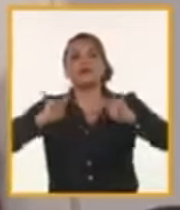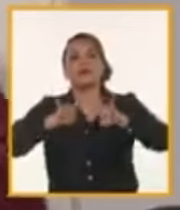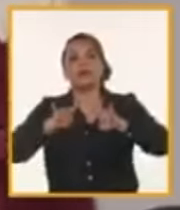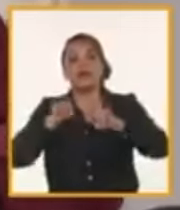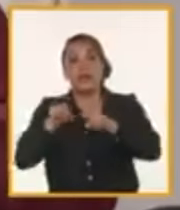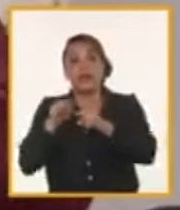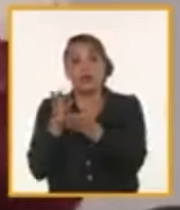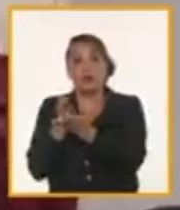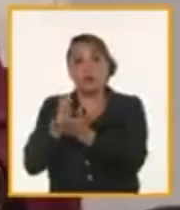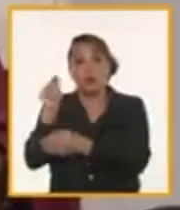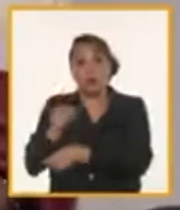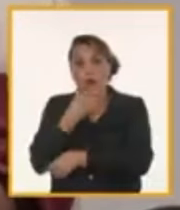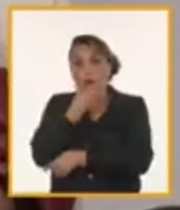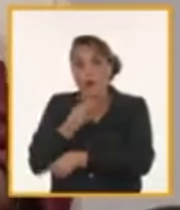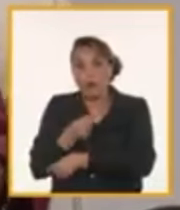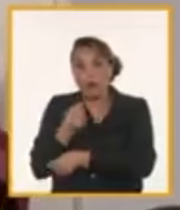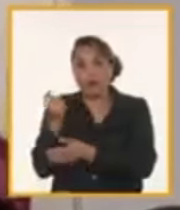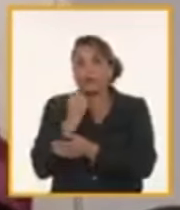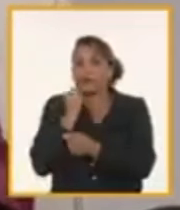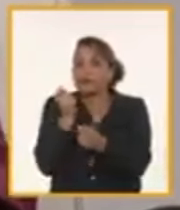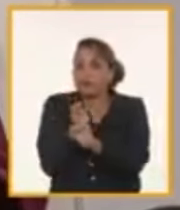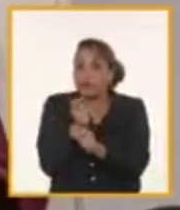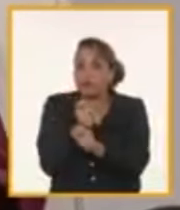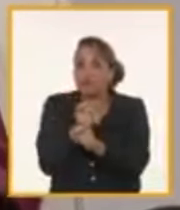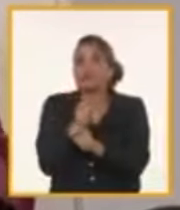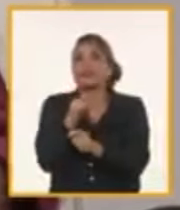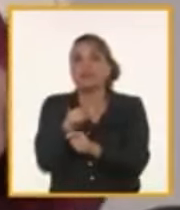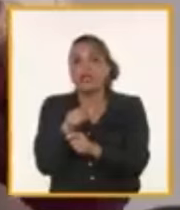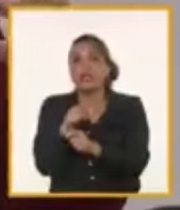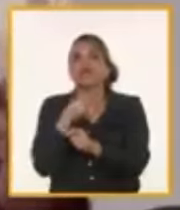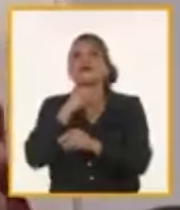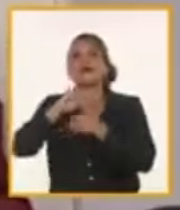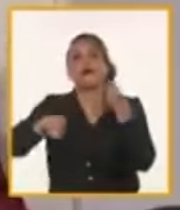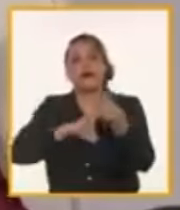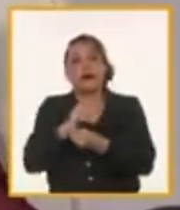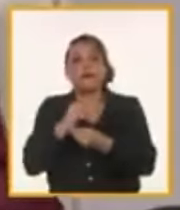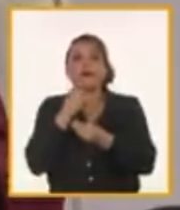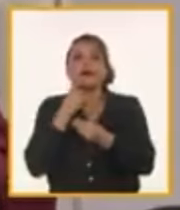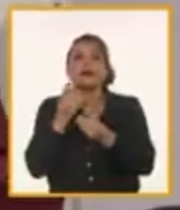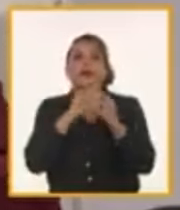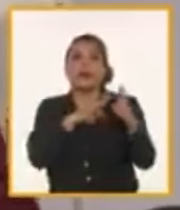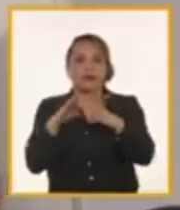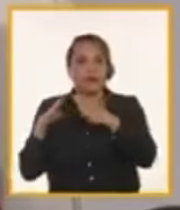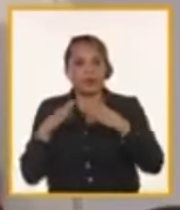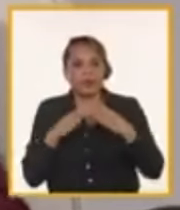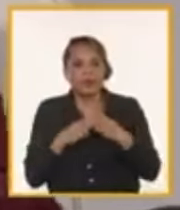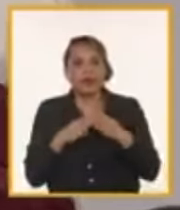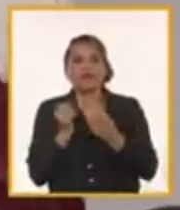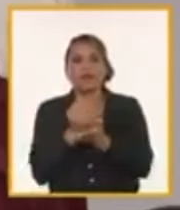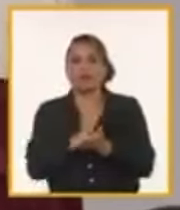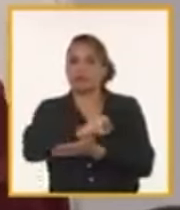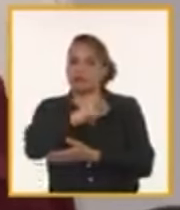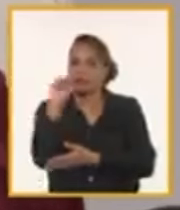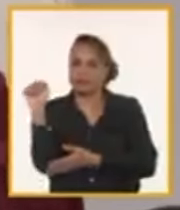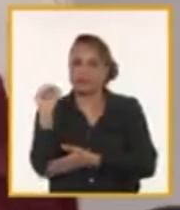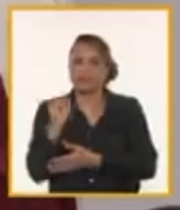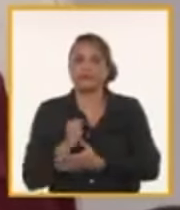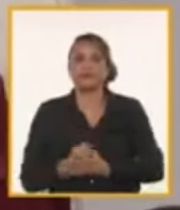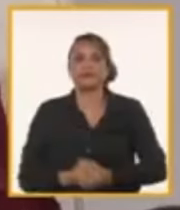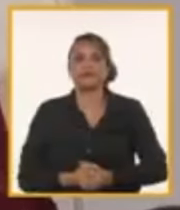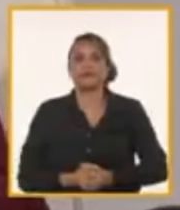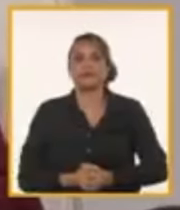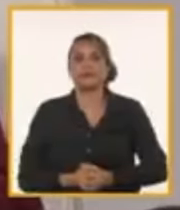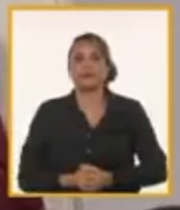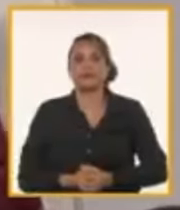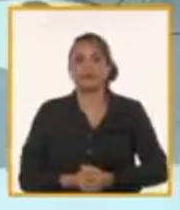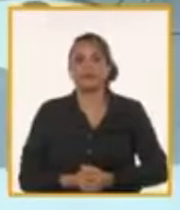jóvenes para que se transforme realmente como necesita hoy el territorio el pedacito de cada uno en función de Elevar los resultados de tomar y